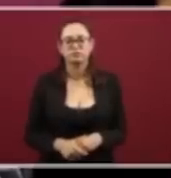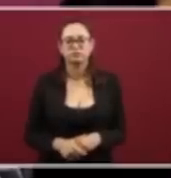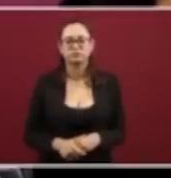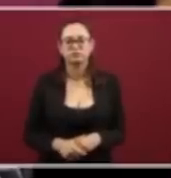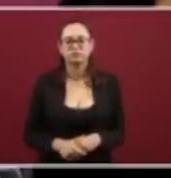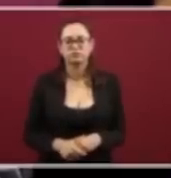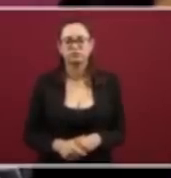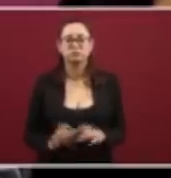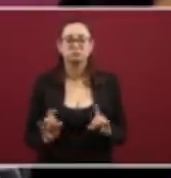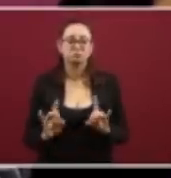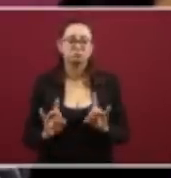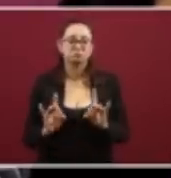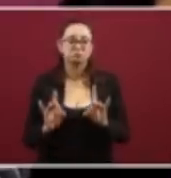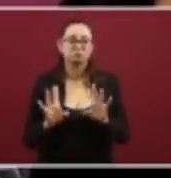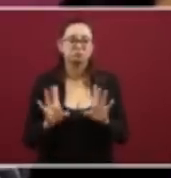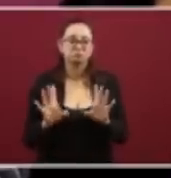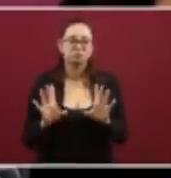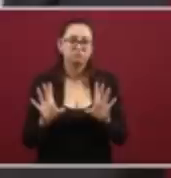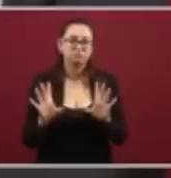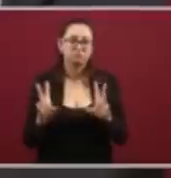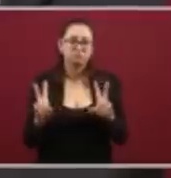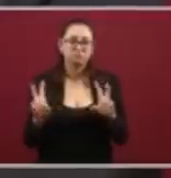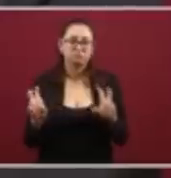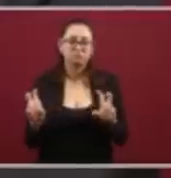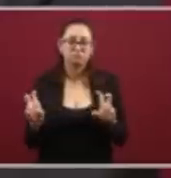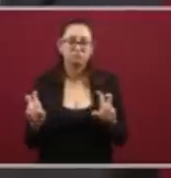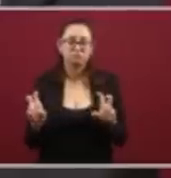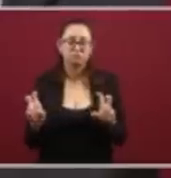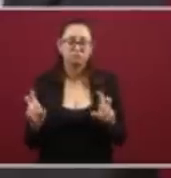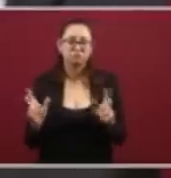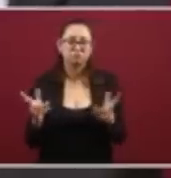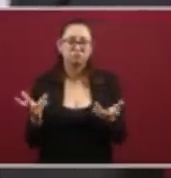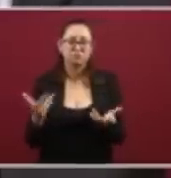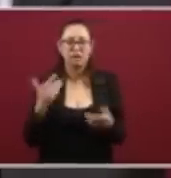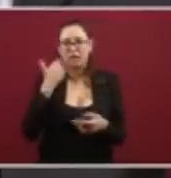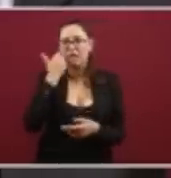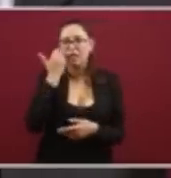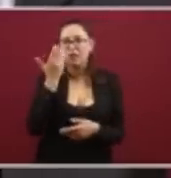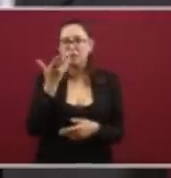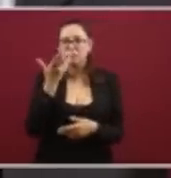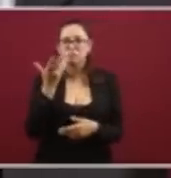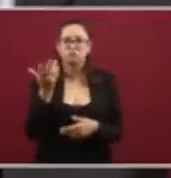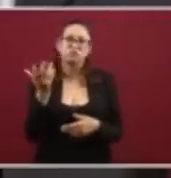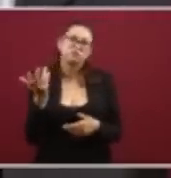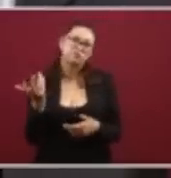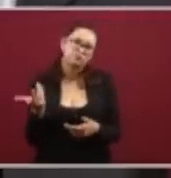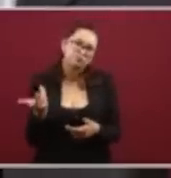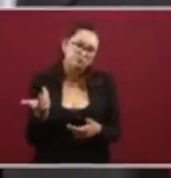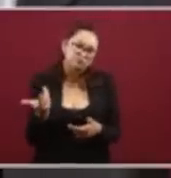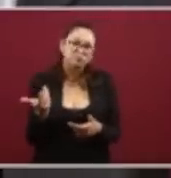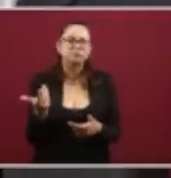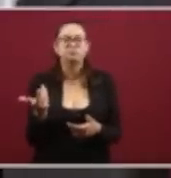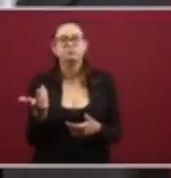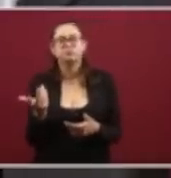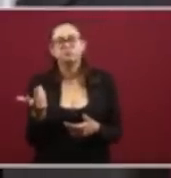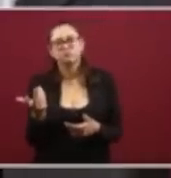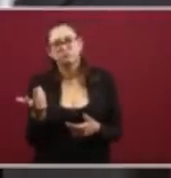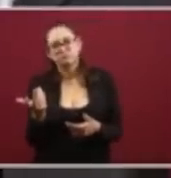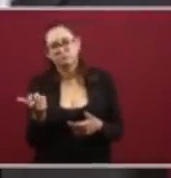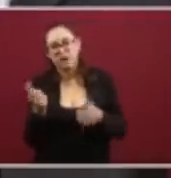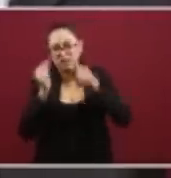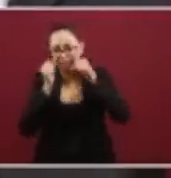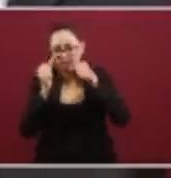buscando qué tiene que ver con la